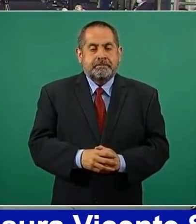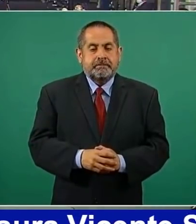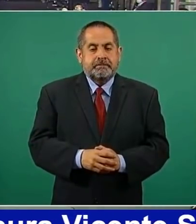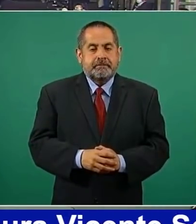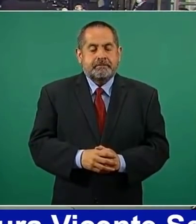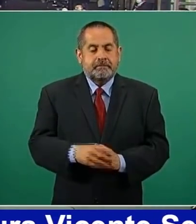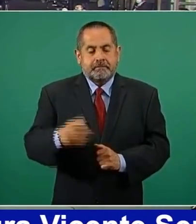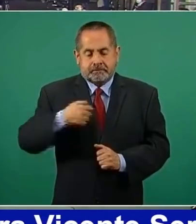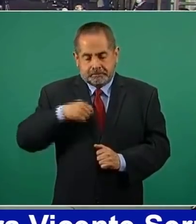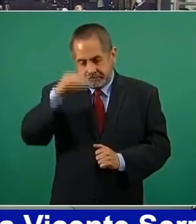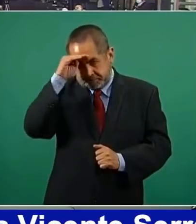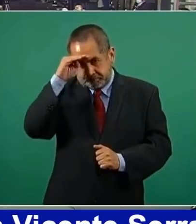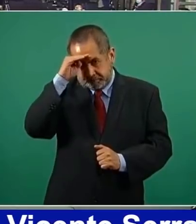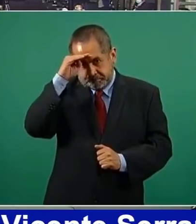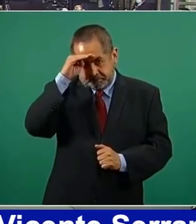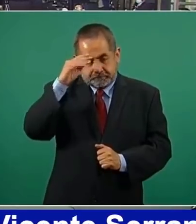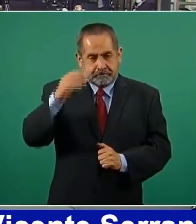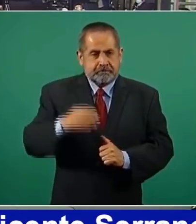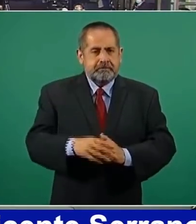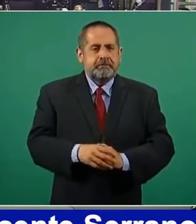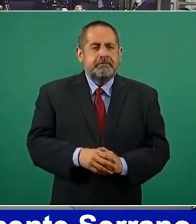tenía pensado